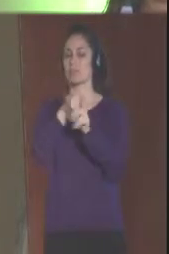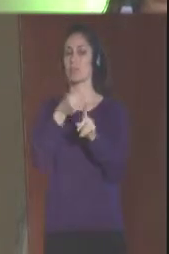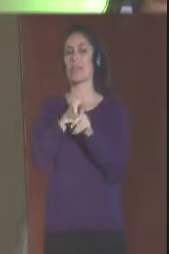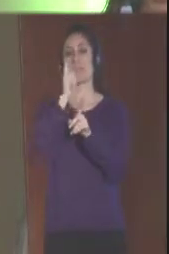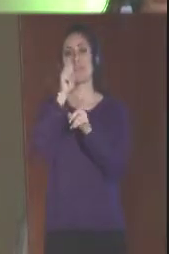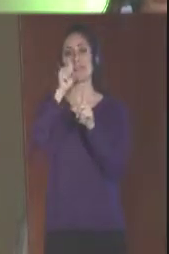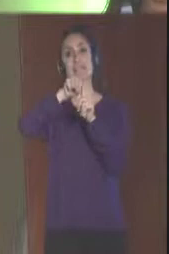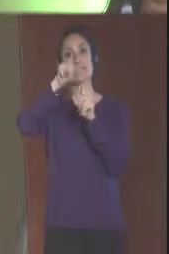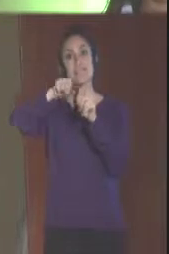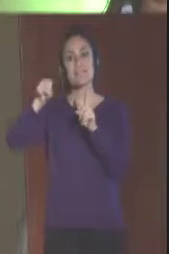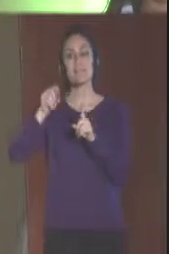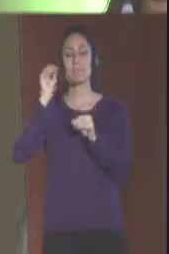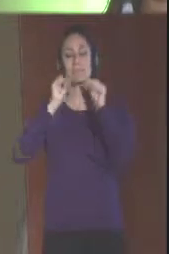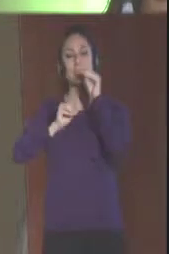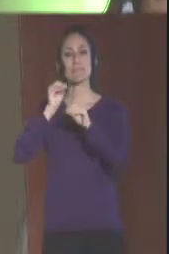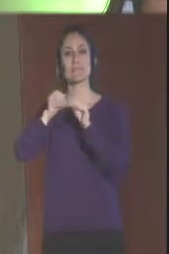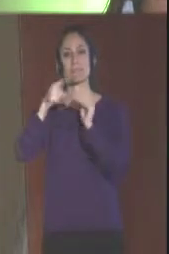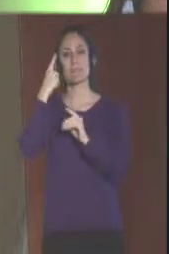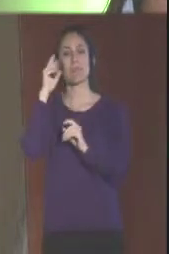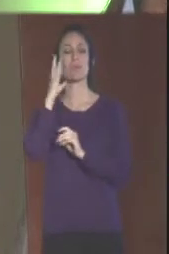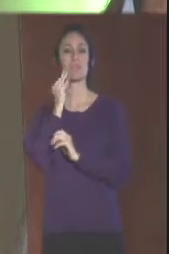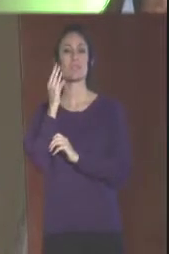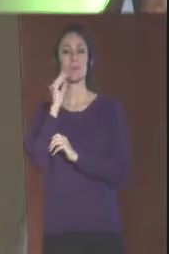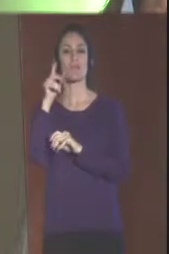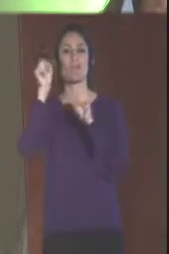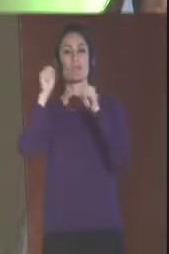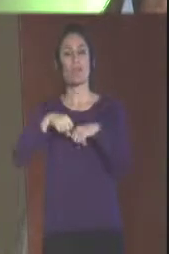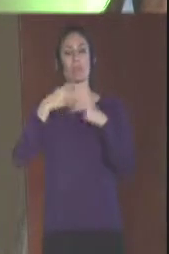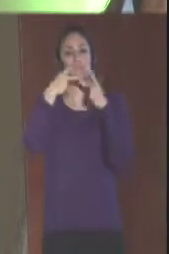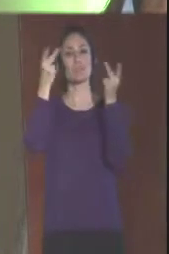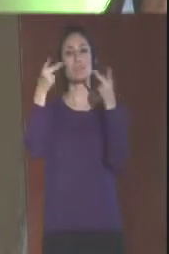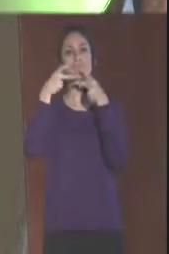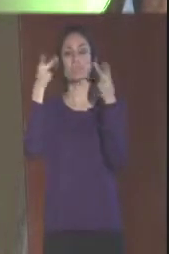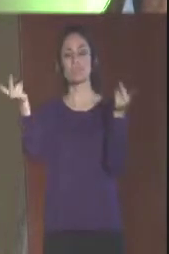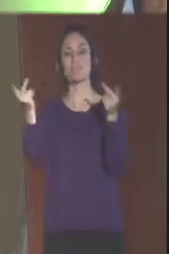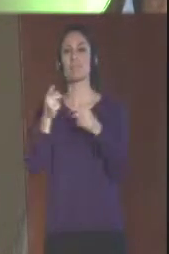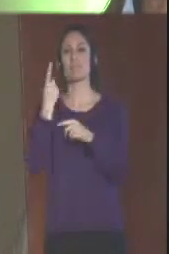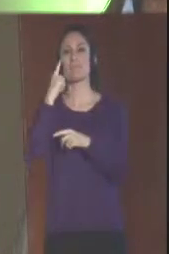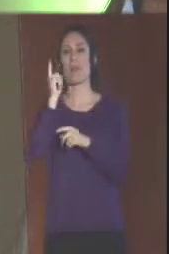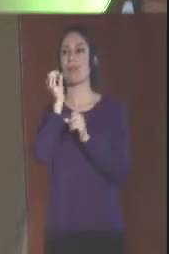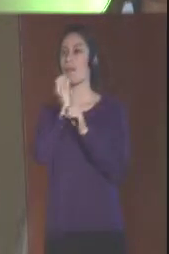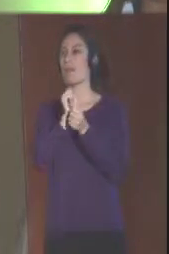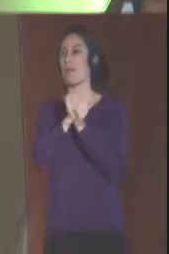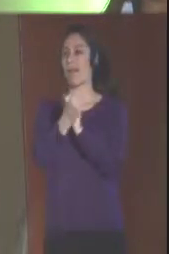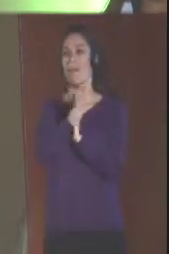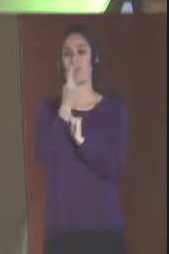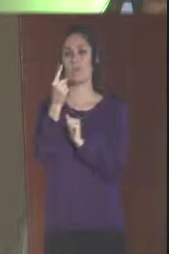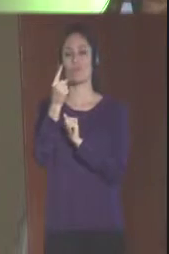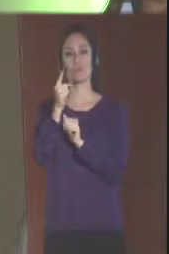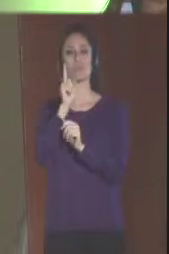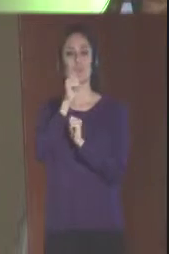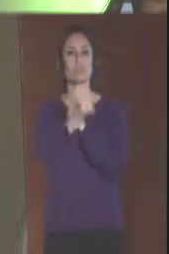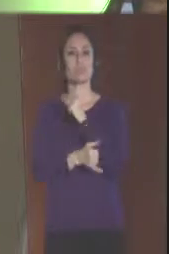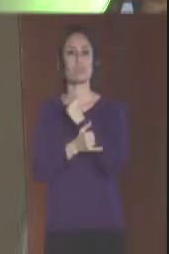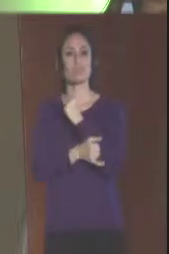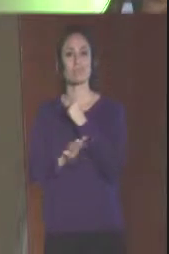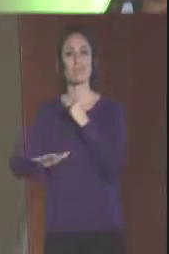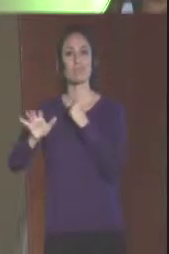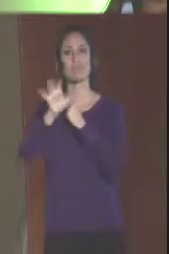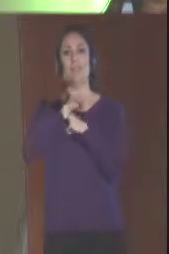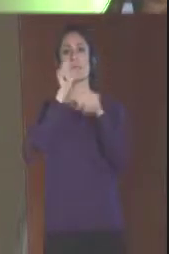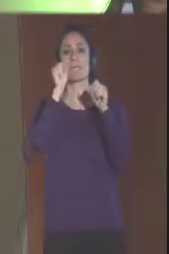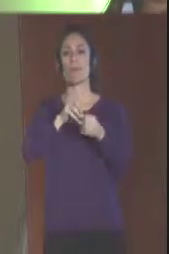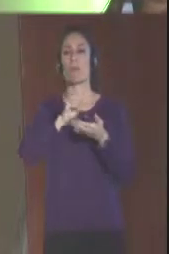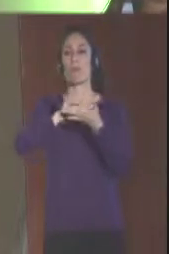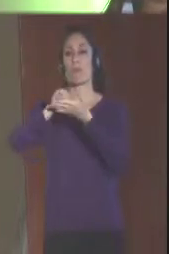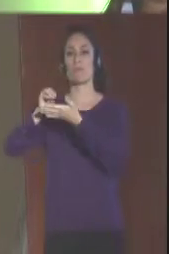sistematizar estas experiencias, que estas experiencias puedan definir tipologías en función de cada uno de nuestros territorios y que esas experiencias puedan ser